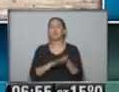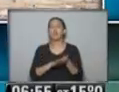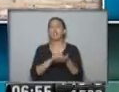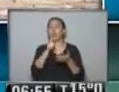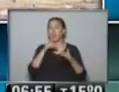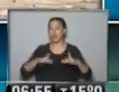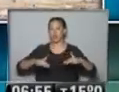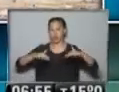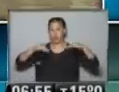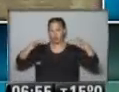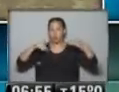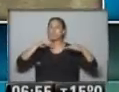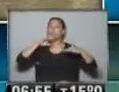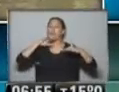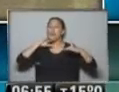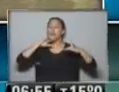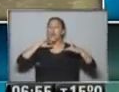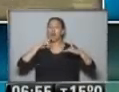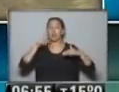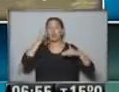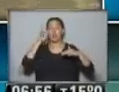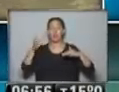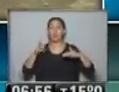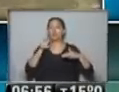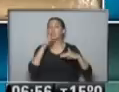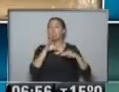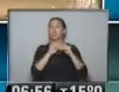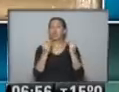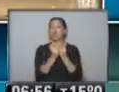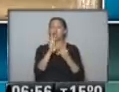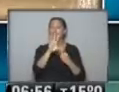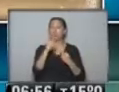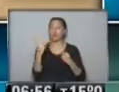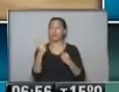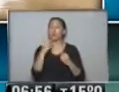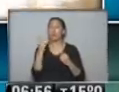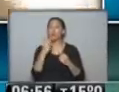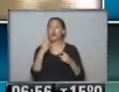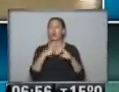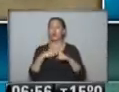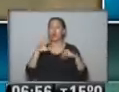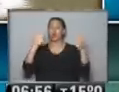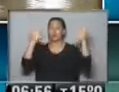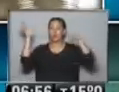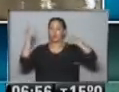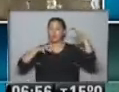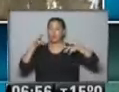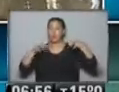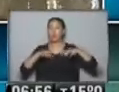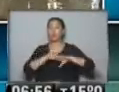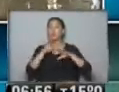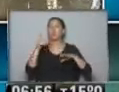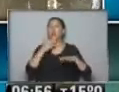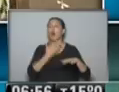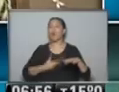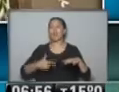las inundaciones en La Plata, la tragedia. Son 51 los muertos por el temporal. El gobernador Daniel Scioli confirmó el número de víctimas